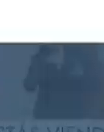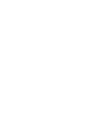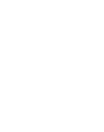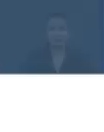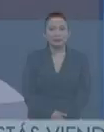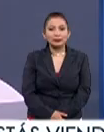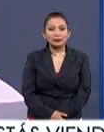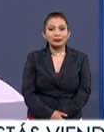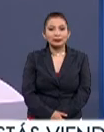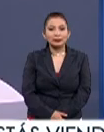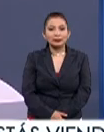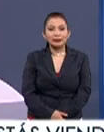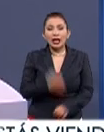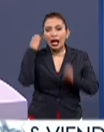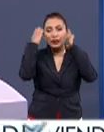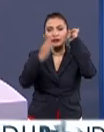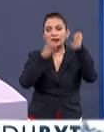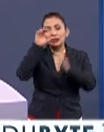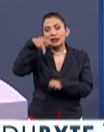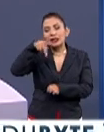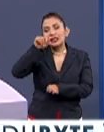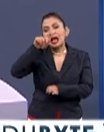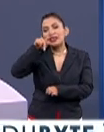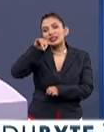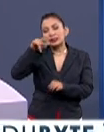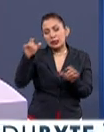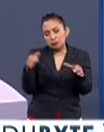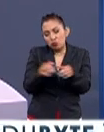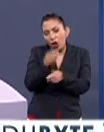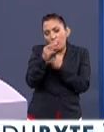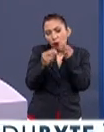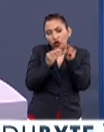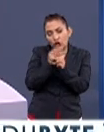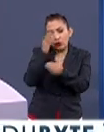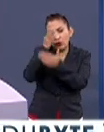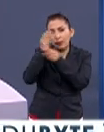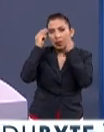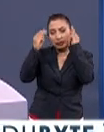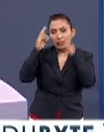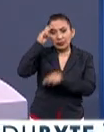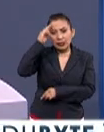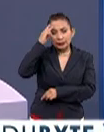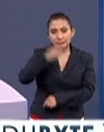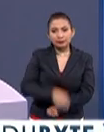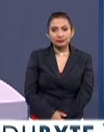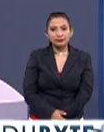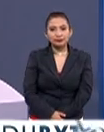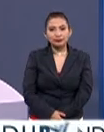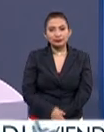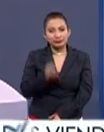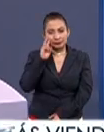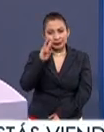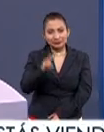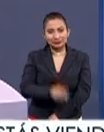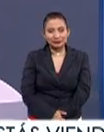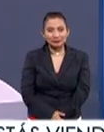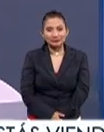perspectiva. La exposición Kandinsky, Pequeños Mundos, llegó al Museo del Palacio de Bellas Artes.